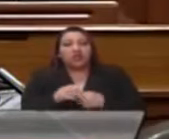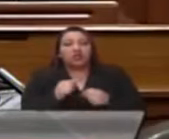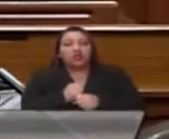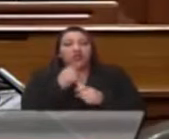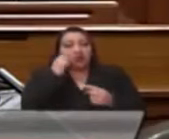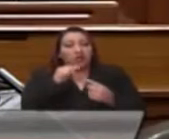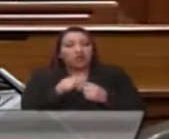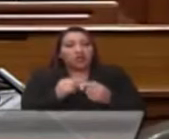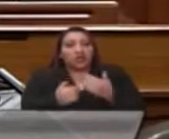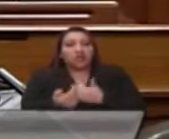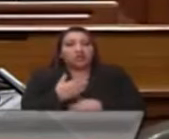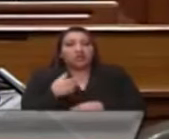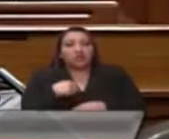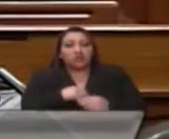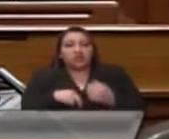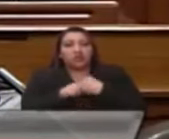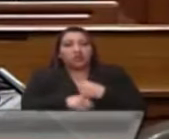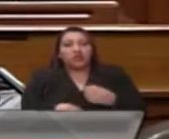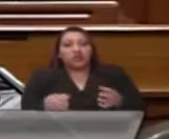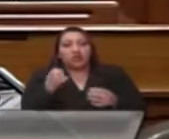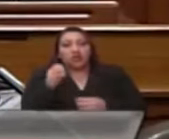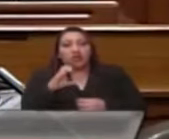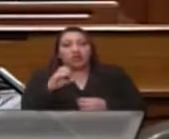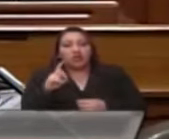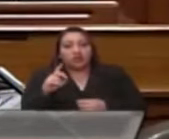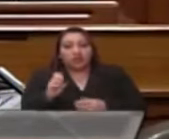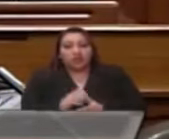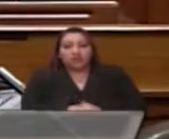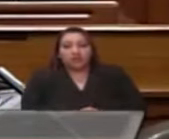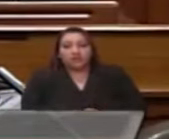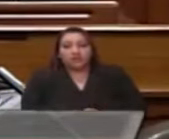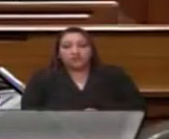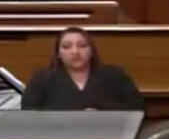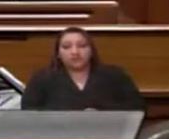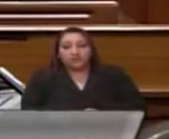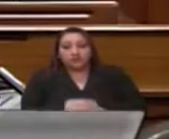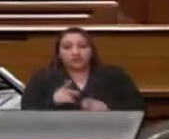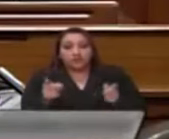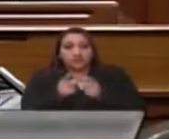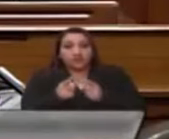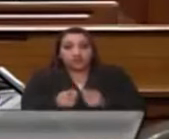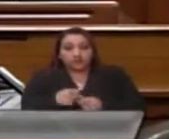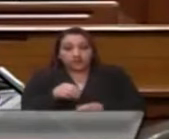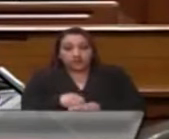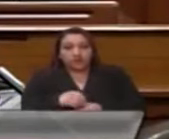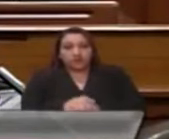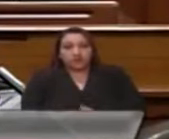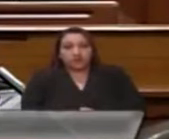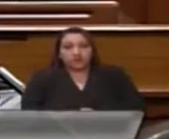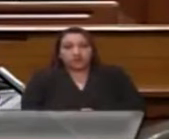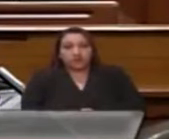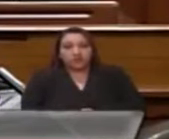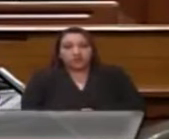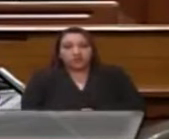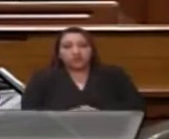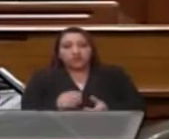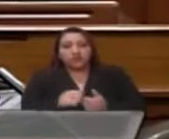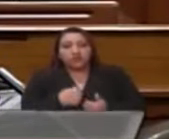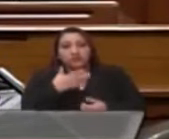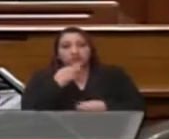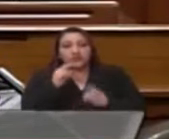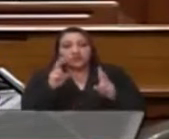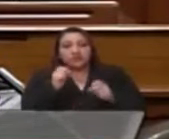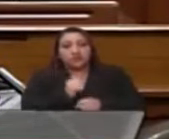del objetivo del ingreso de nuestro país a la OCDE. Esto se sintetiza en la mejora del